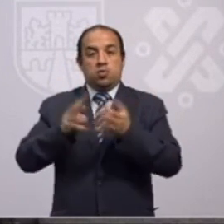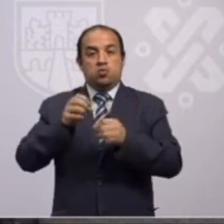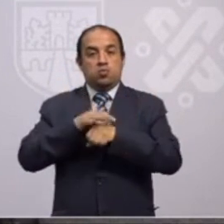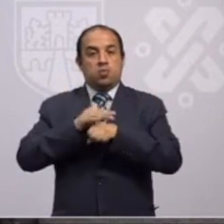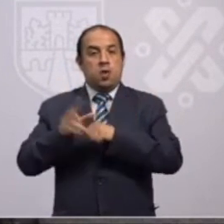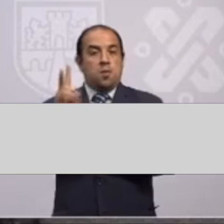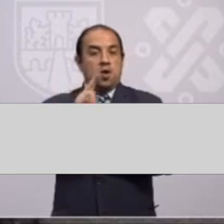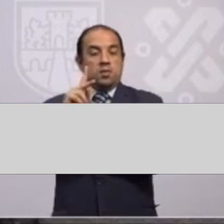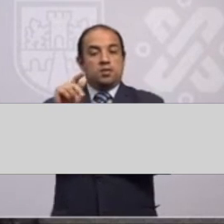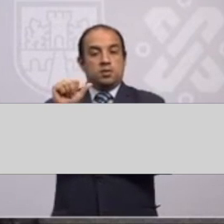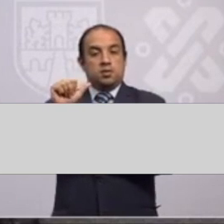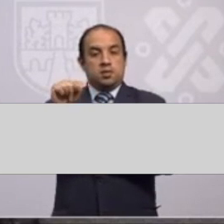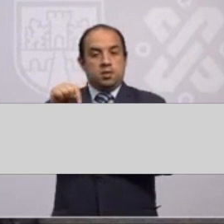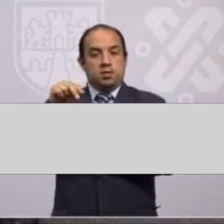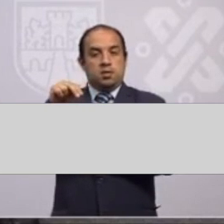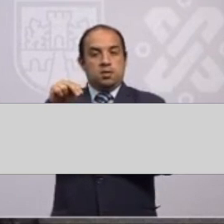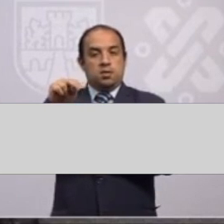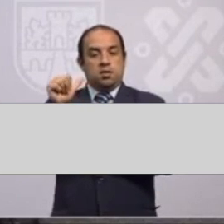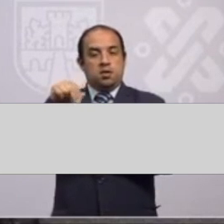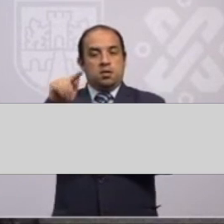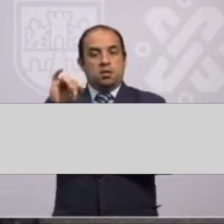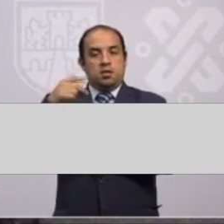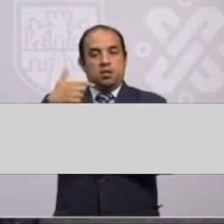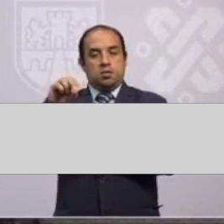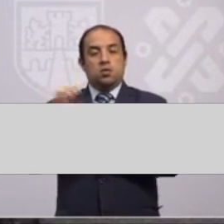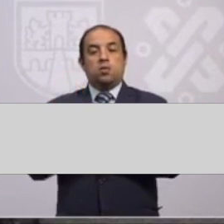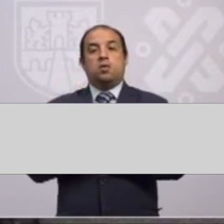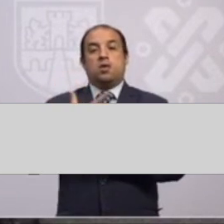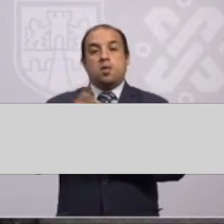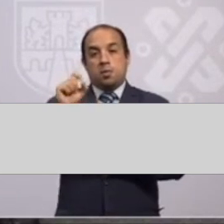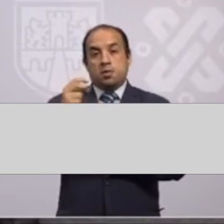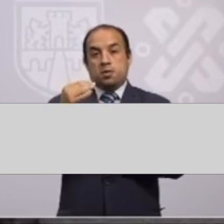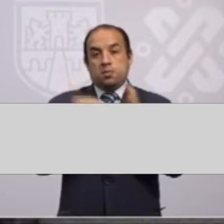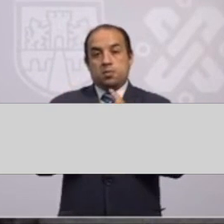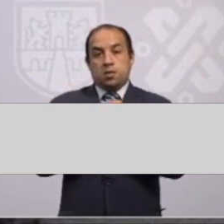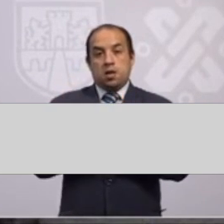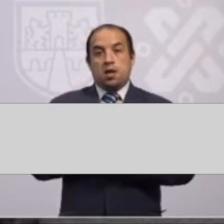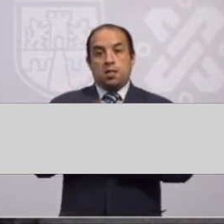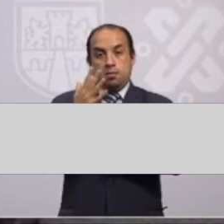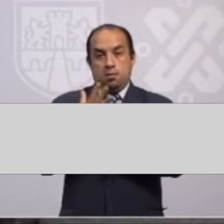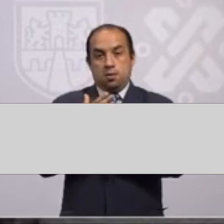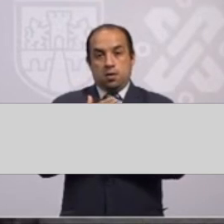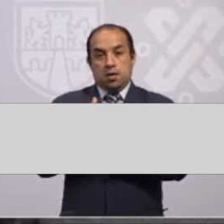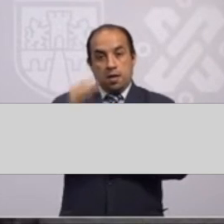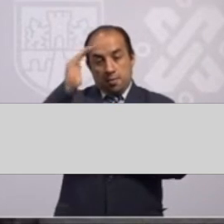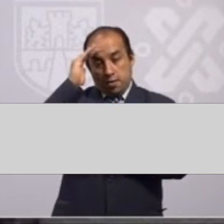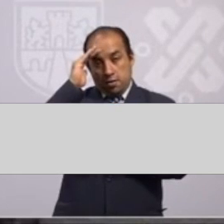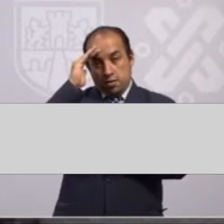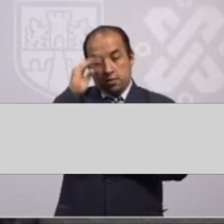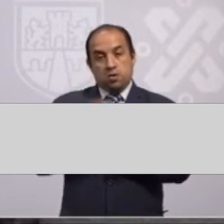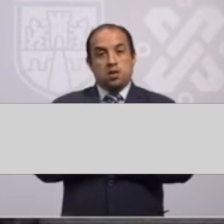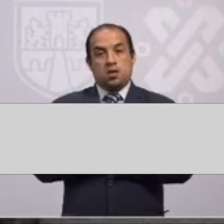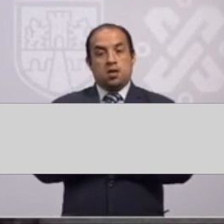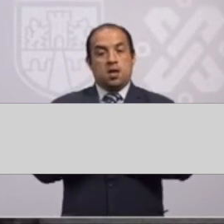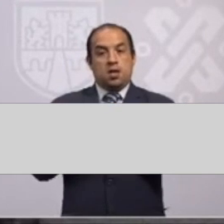salir a ocupar el cubrebocas, la sana distancia, el uso de gel antibacterial, es importantísimo seguir cuidándonos. Y bueno, ya la jefa de gobierno lo